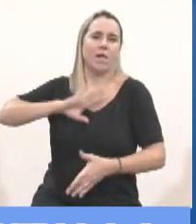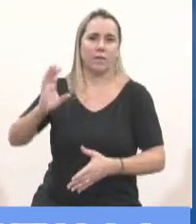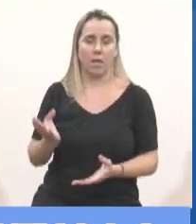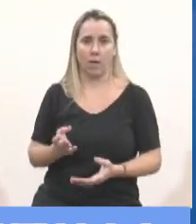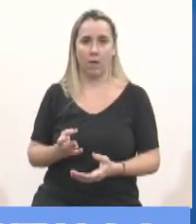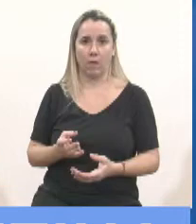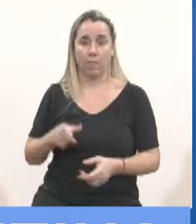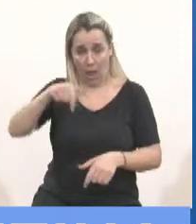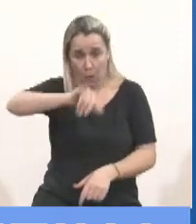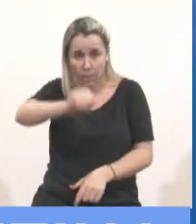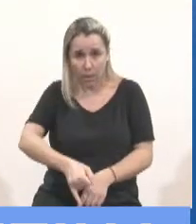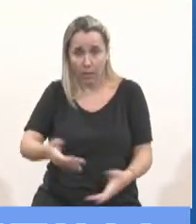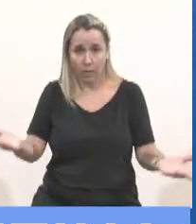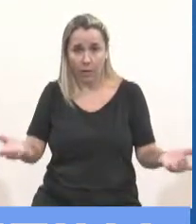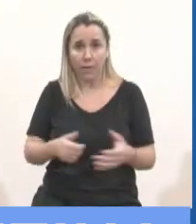Y ahora sí,